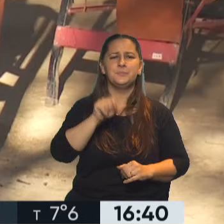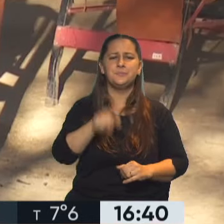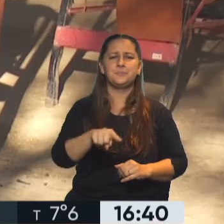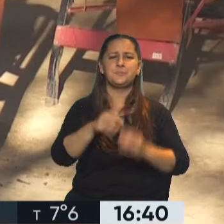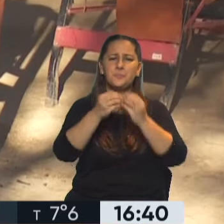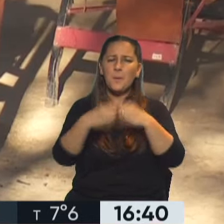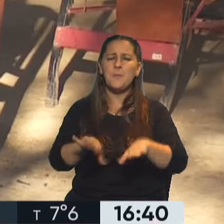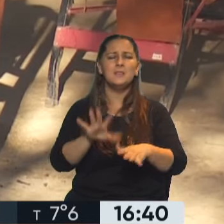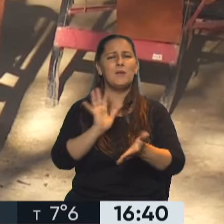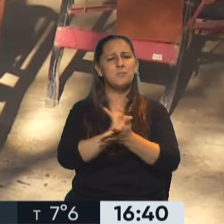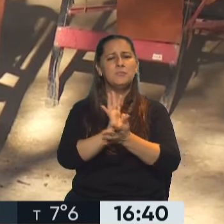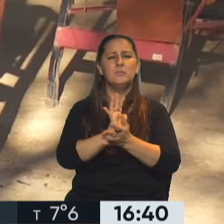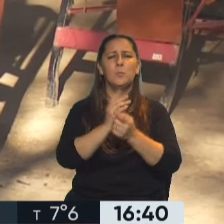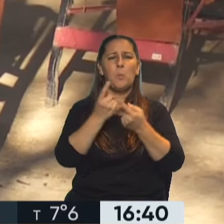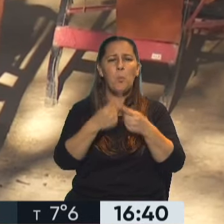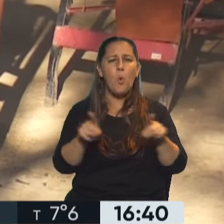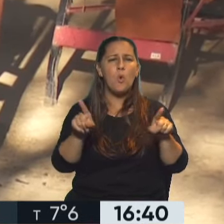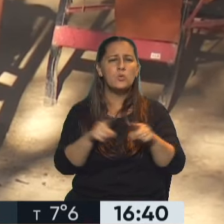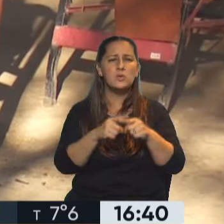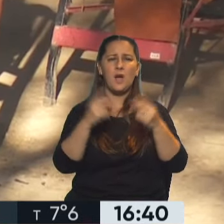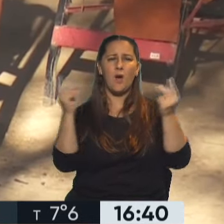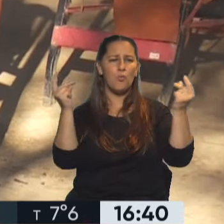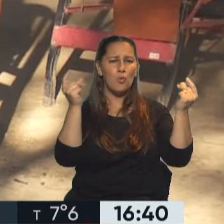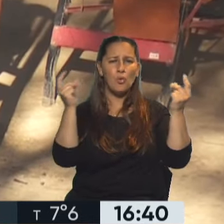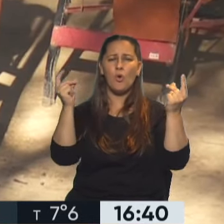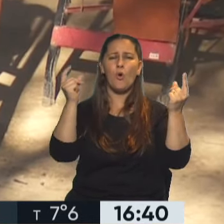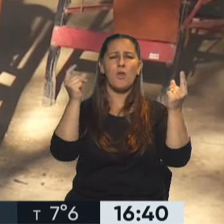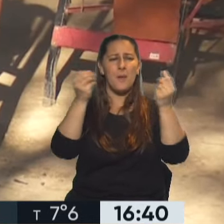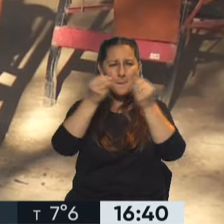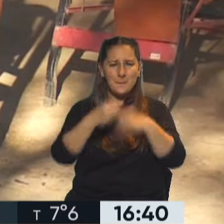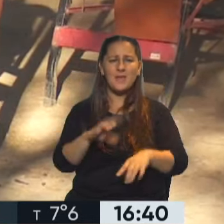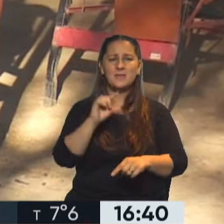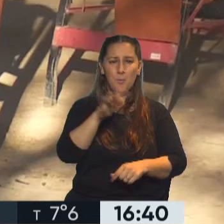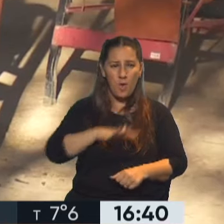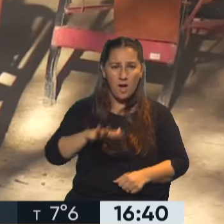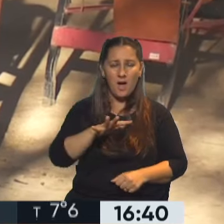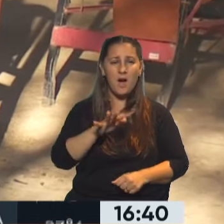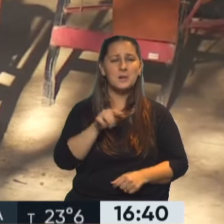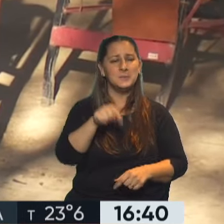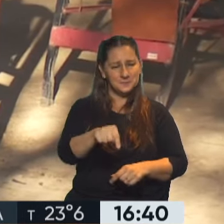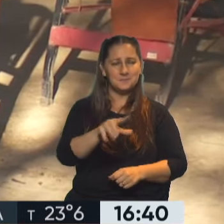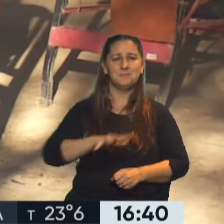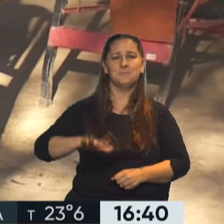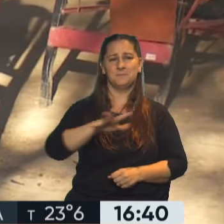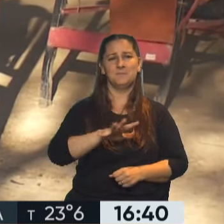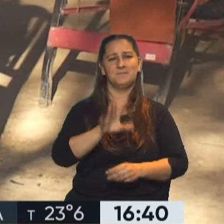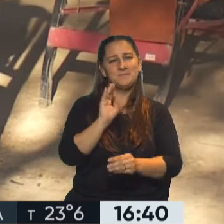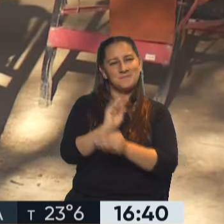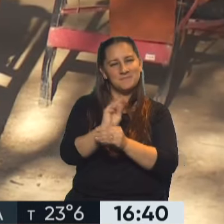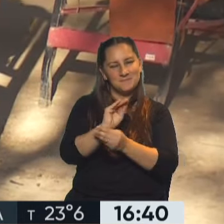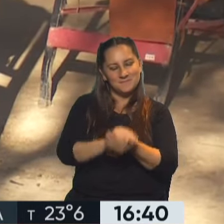que empiezan a hacer música del folclore y pasan por este patio y bueno, yo pienso que es la crianza de